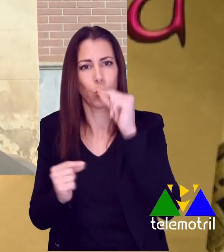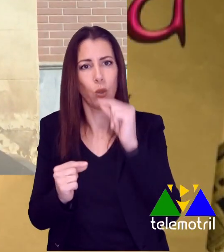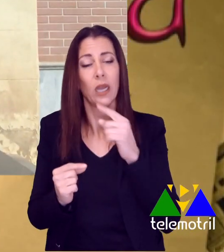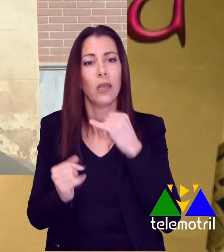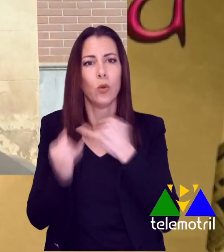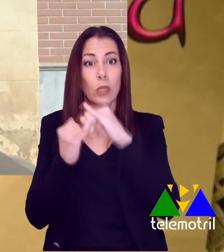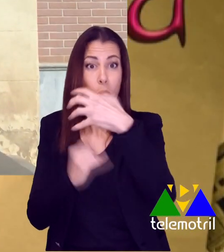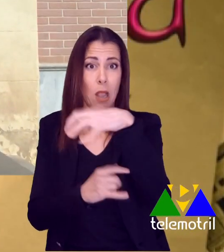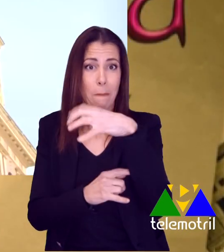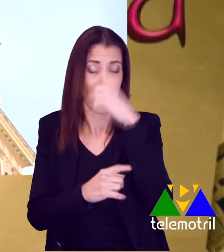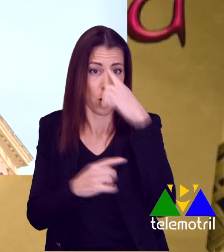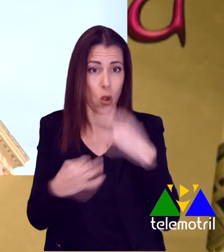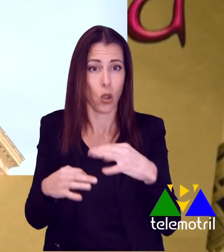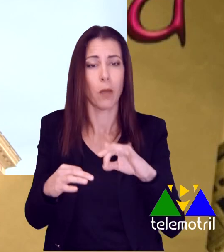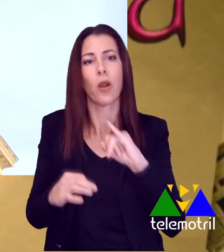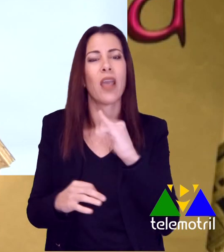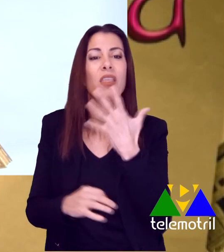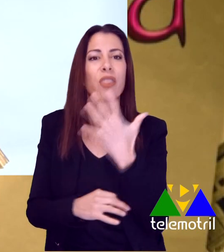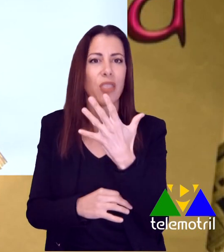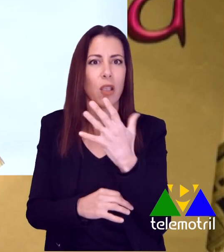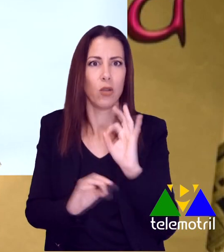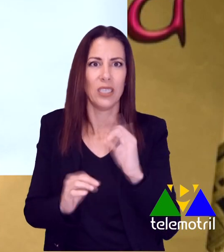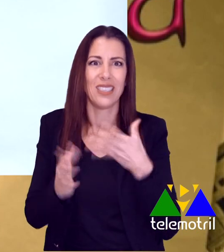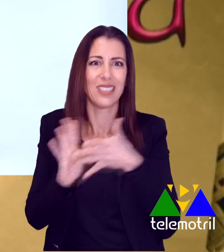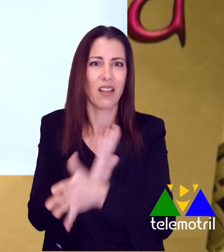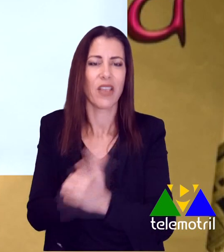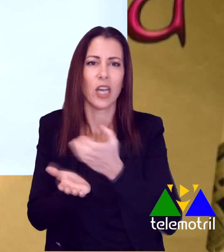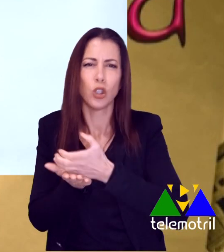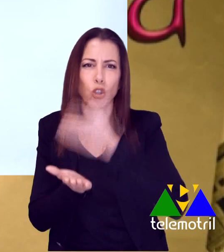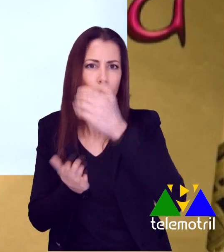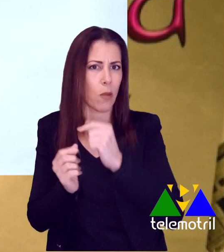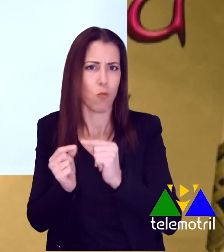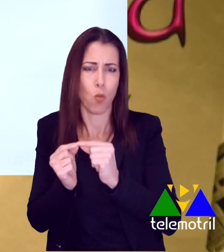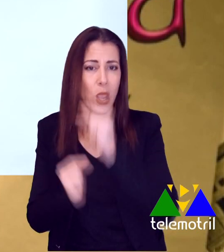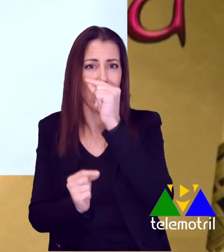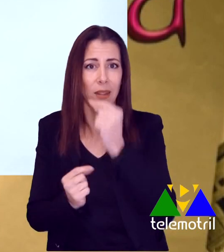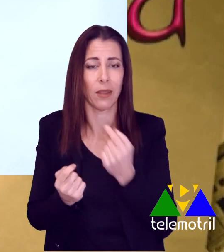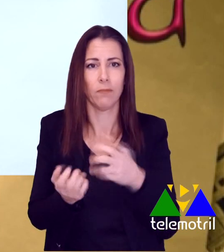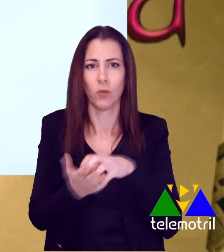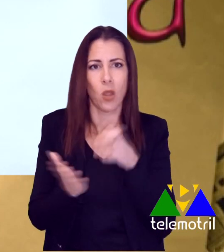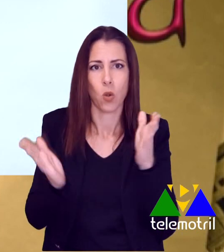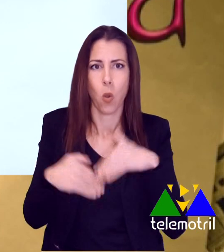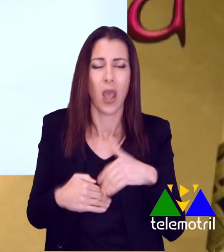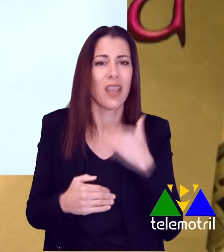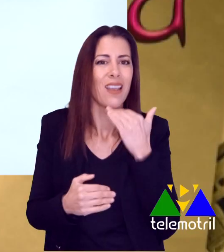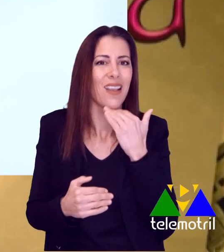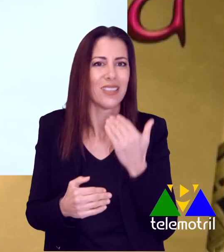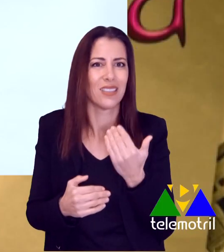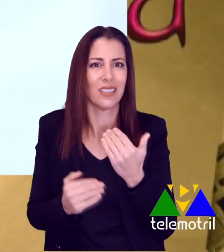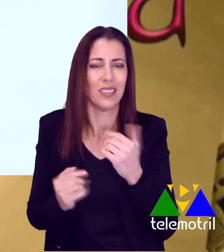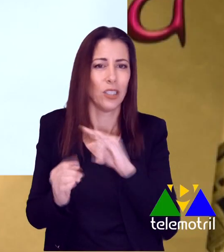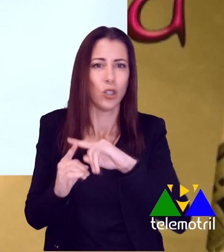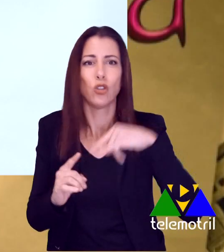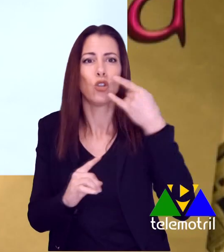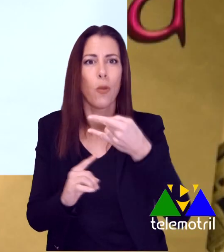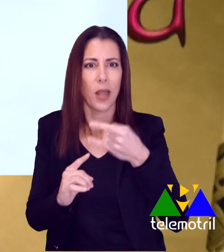es de campana, tiene 5 cuerpos, que ya es una torre alta, indudablemente que sobrepasa casi en 2 cuerpos a